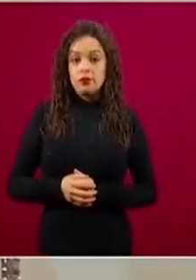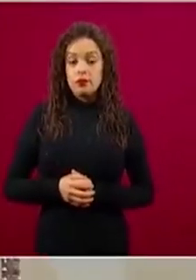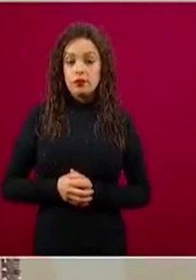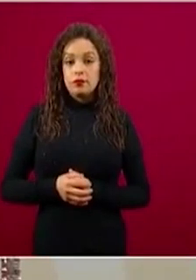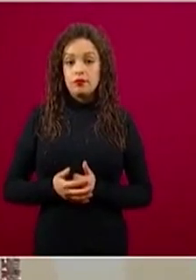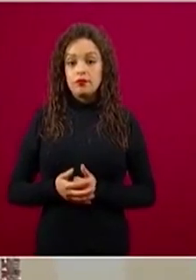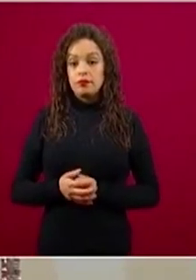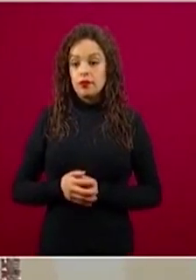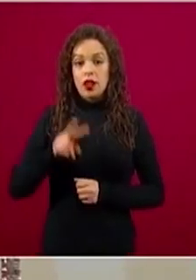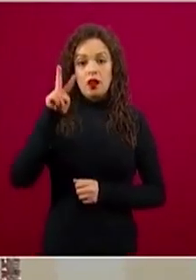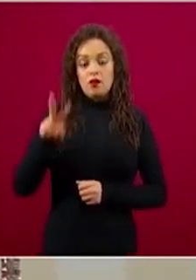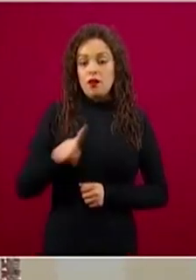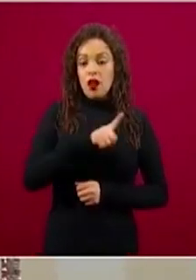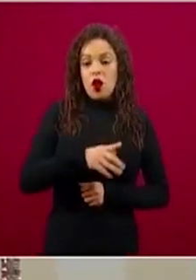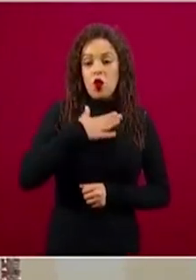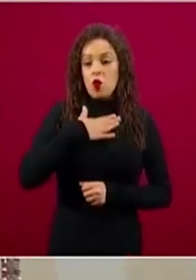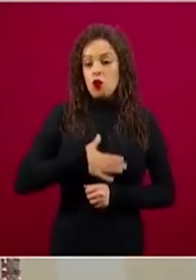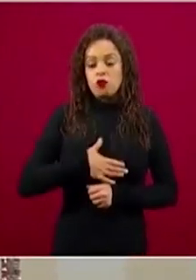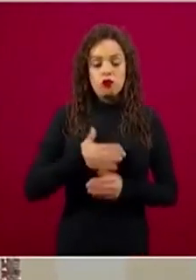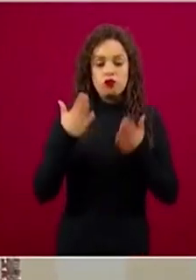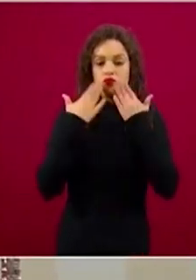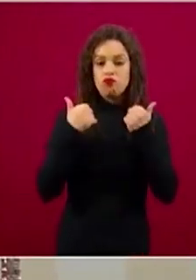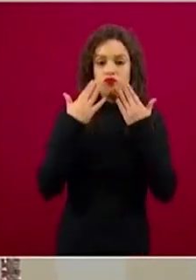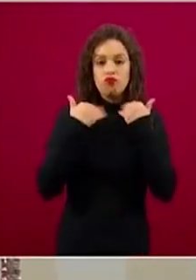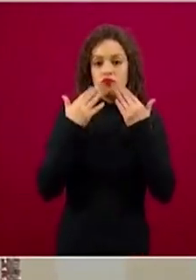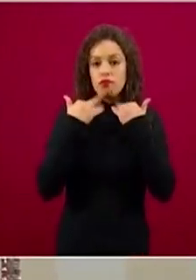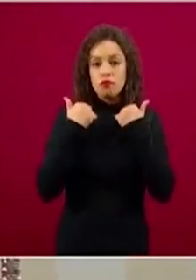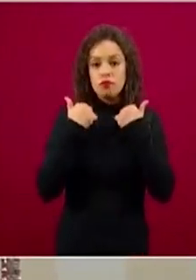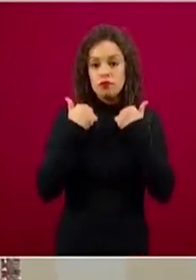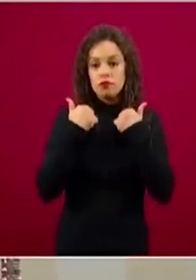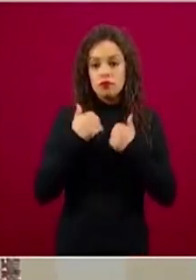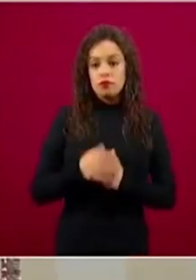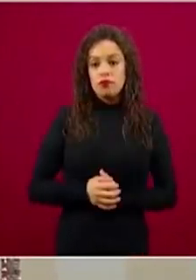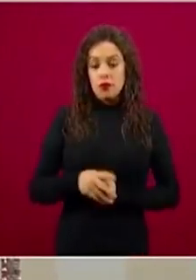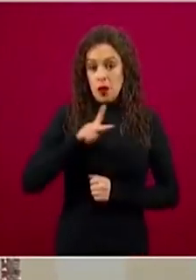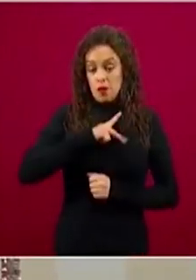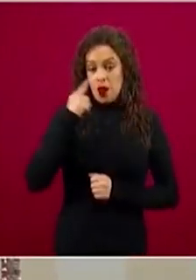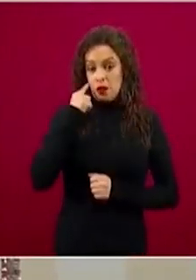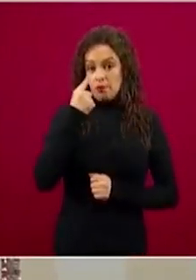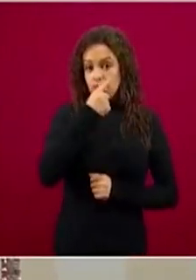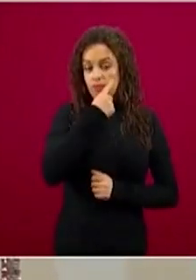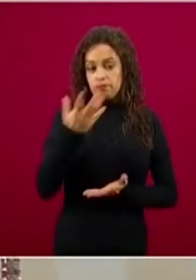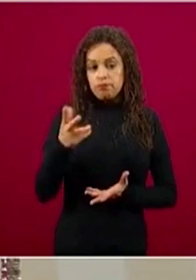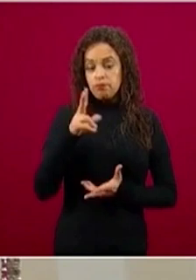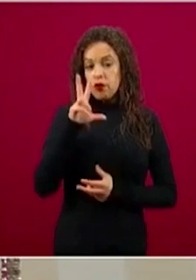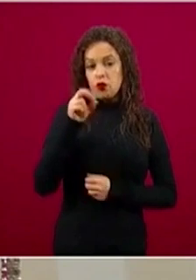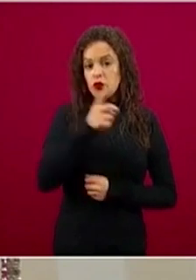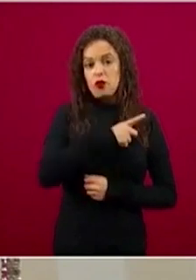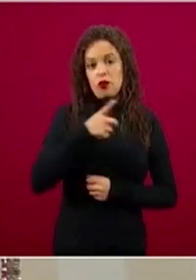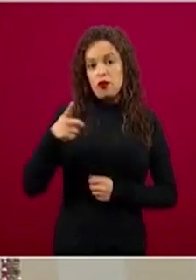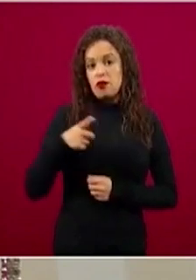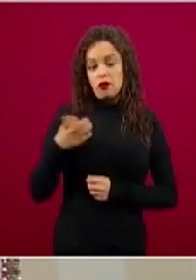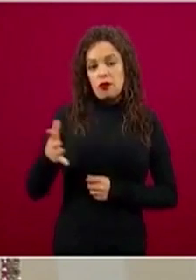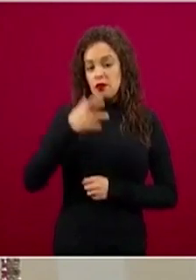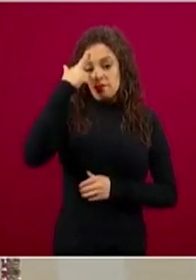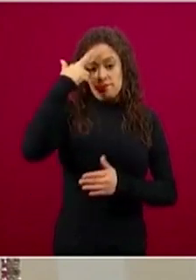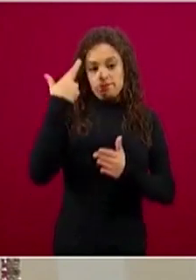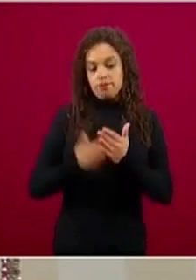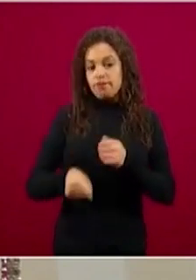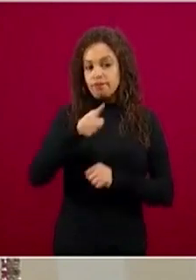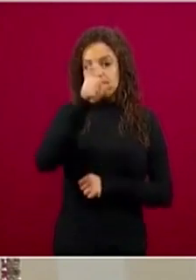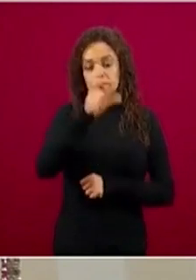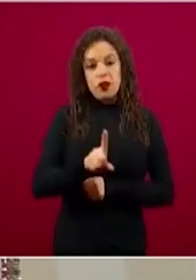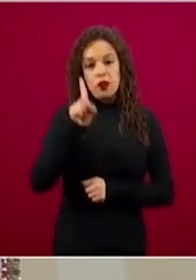violencia completamente injustificada. Todas son injustificadas desde mi punto de vista, pero esta es sumamente indignante. Y más